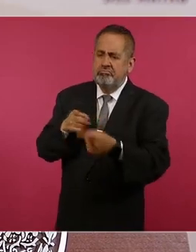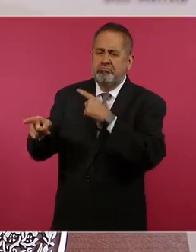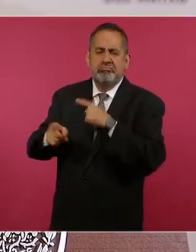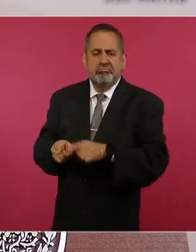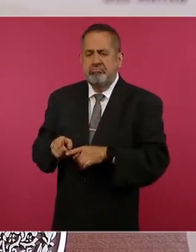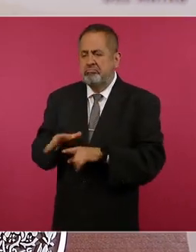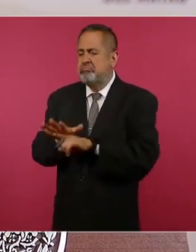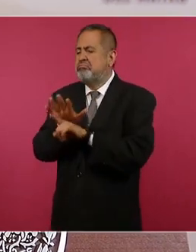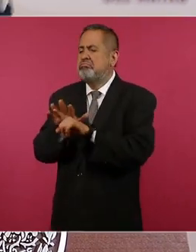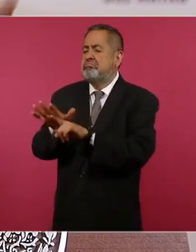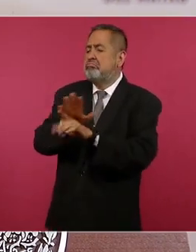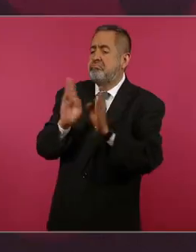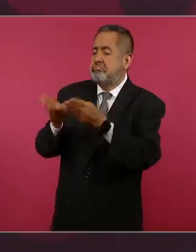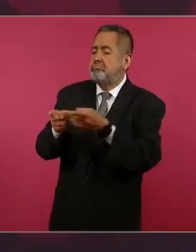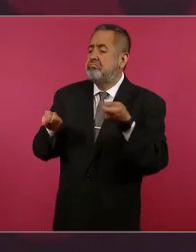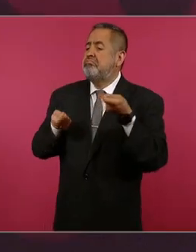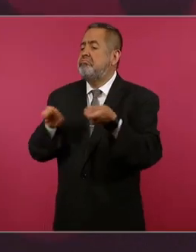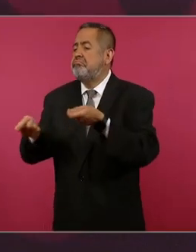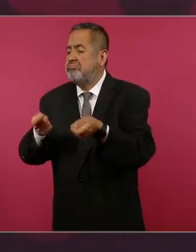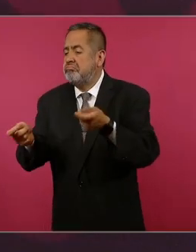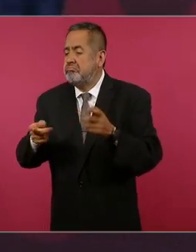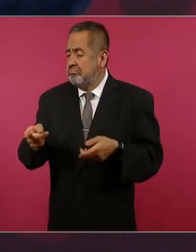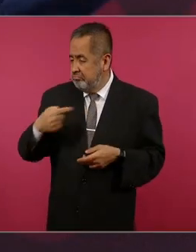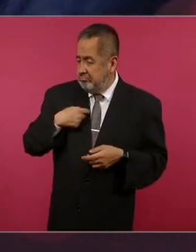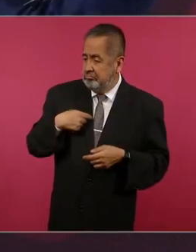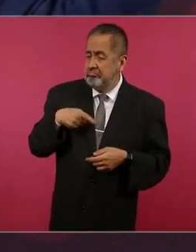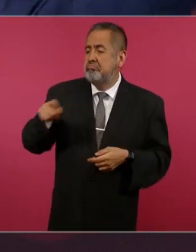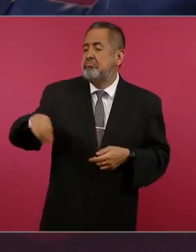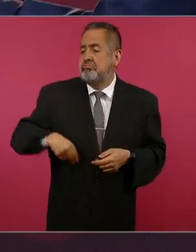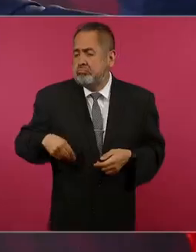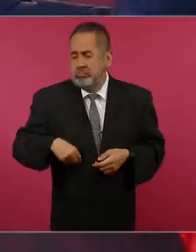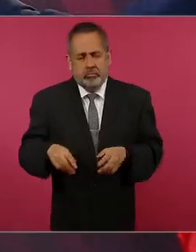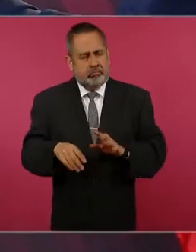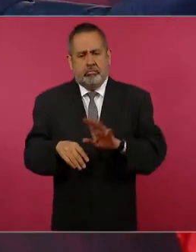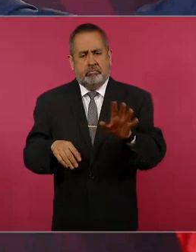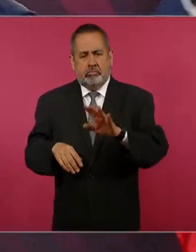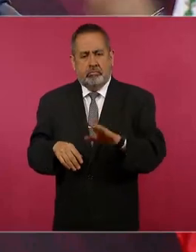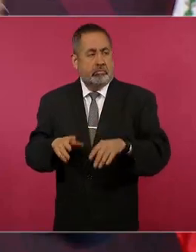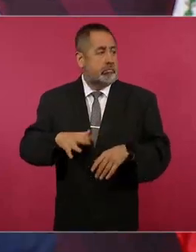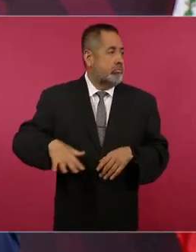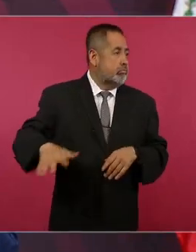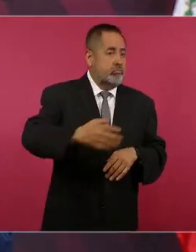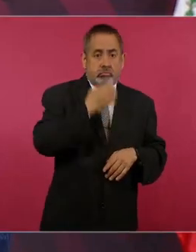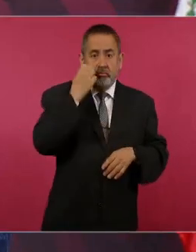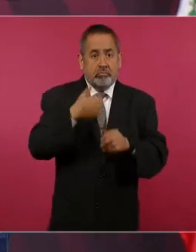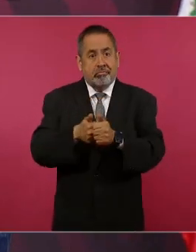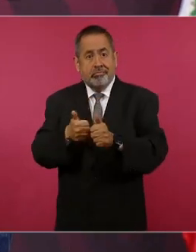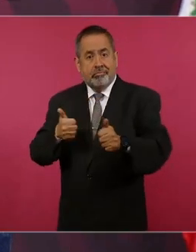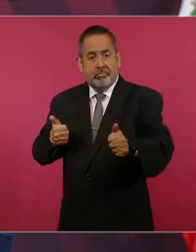ningunearlos como sucedía, no culparlos del atraso educativo,